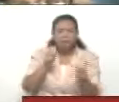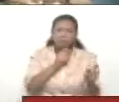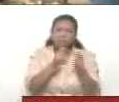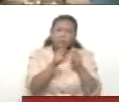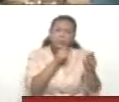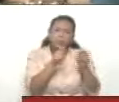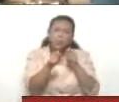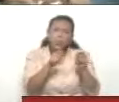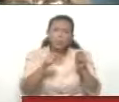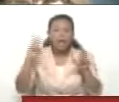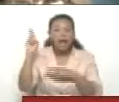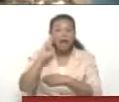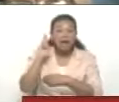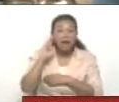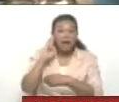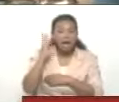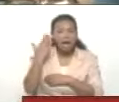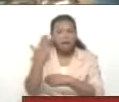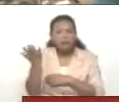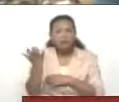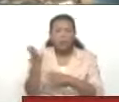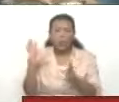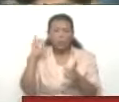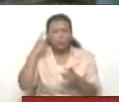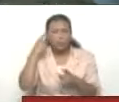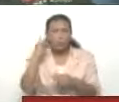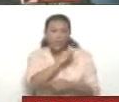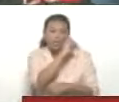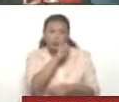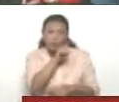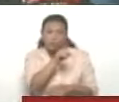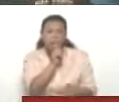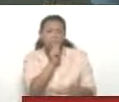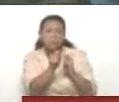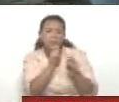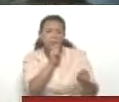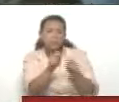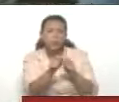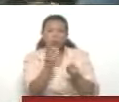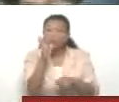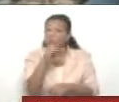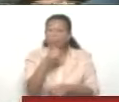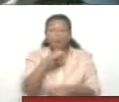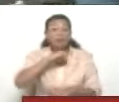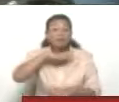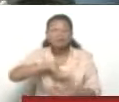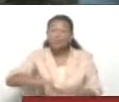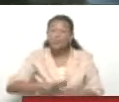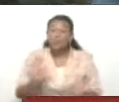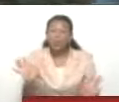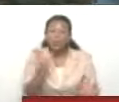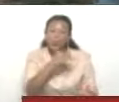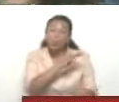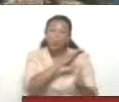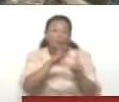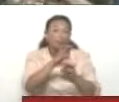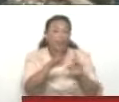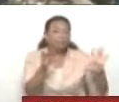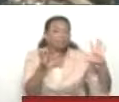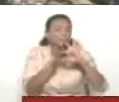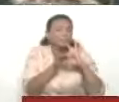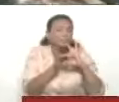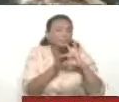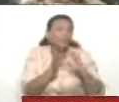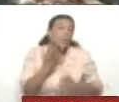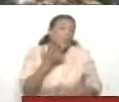entrevista radial a una emisora zuliana que no hay historia sin cultura.